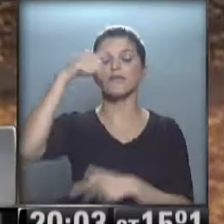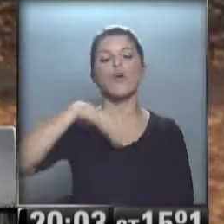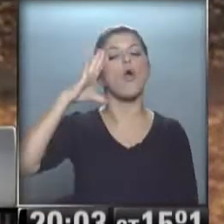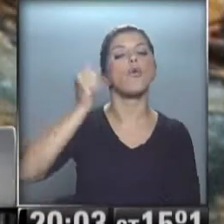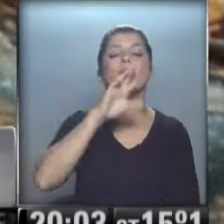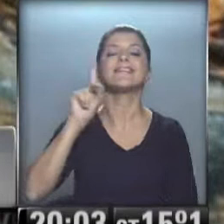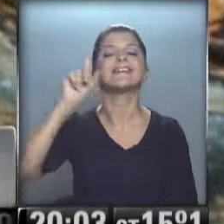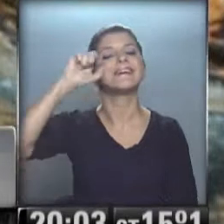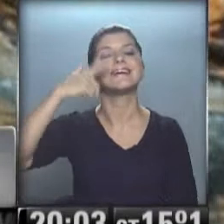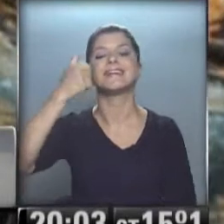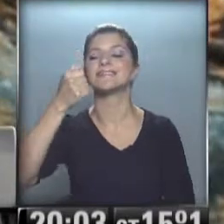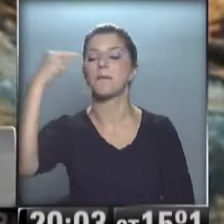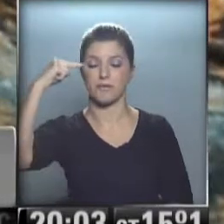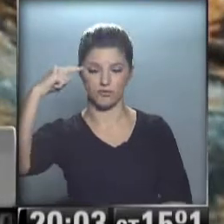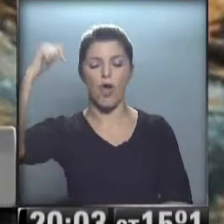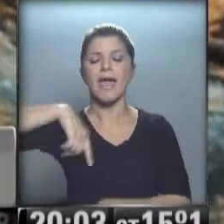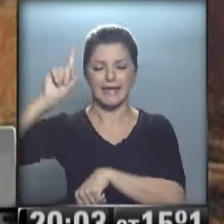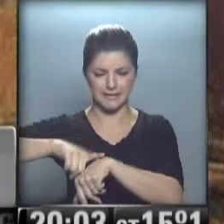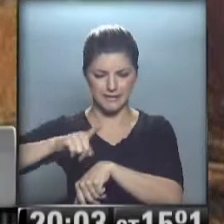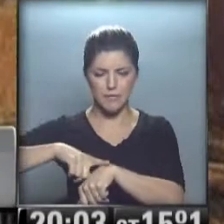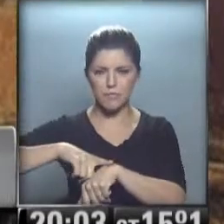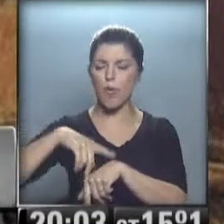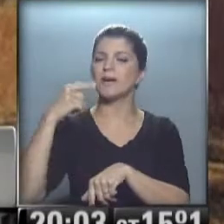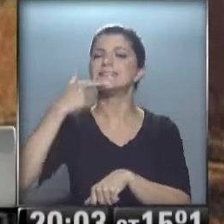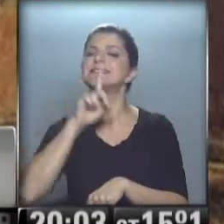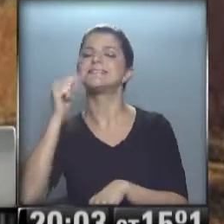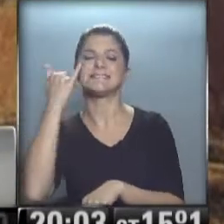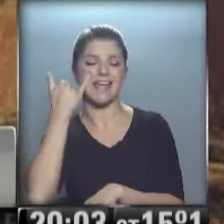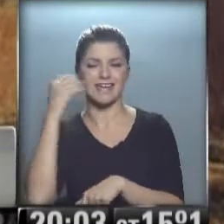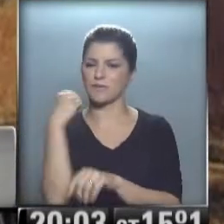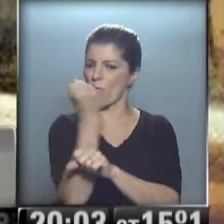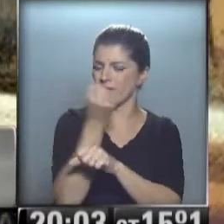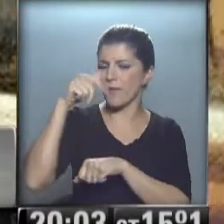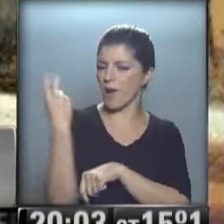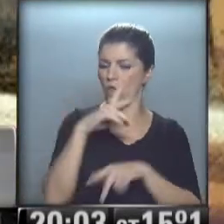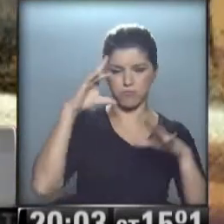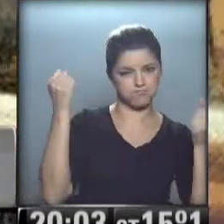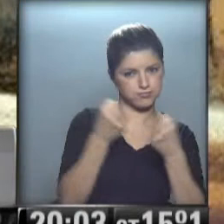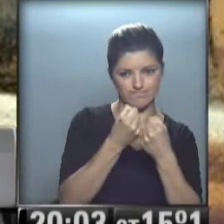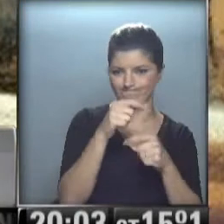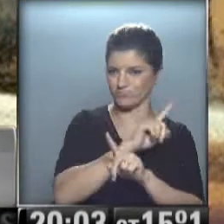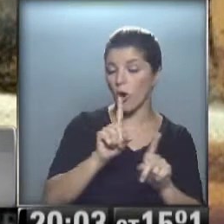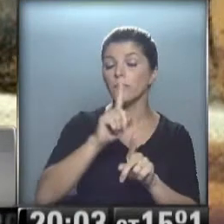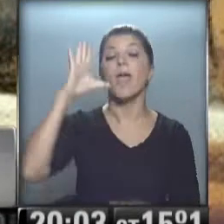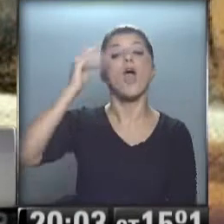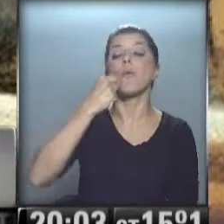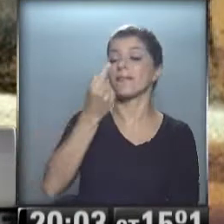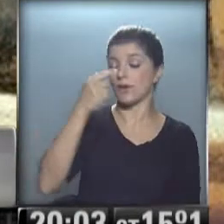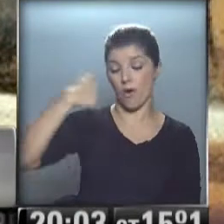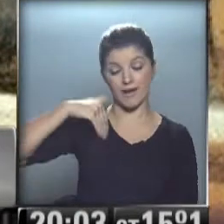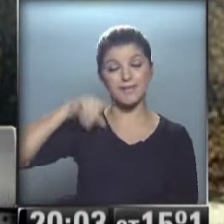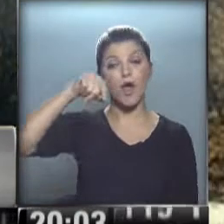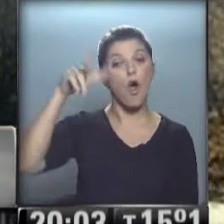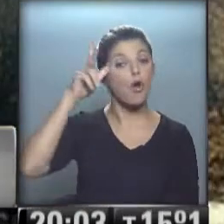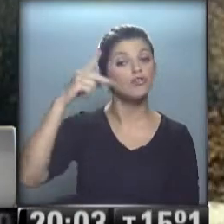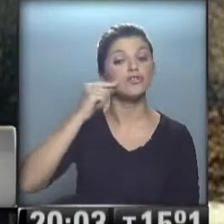que el stay no es algo necesario para alcanzar un acuerdo entre las partes. El magistrado sostuvo que nuestro país tiene 8 días